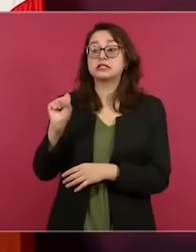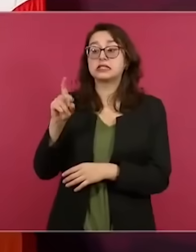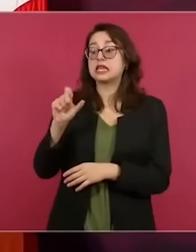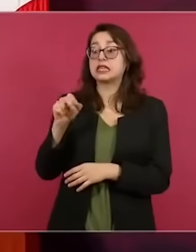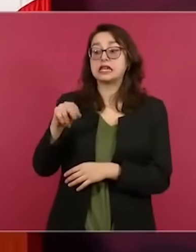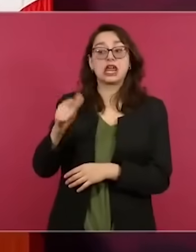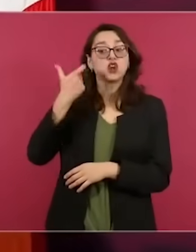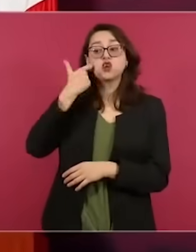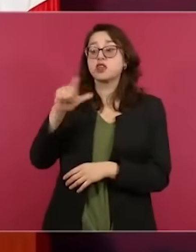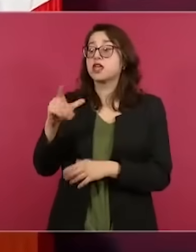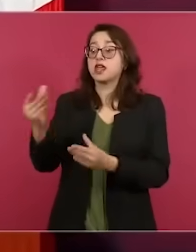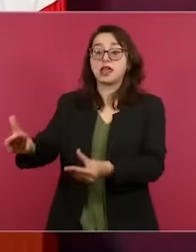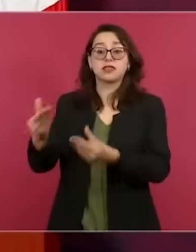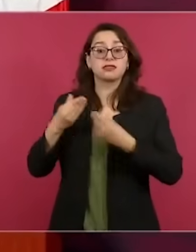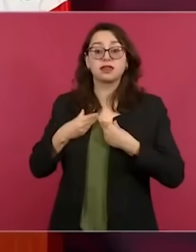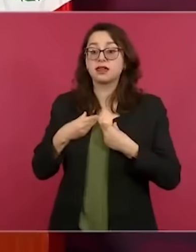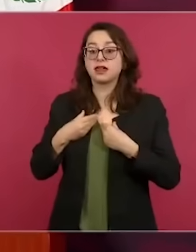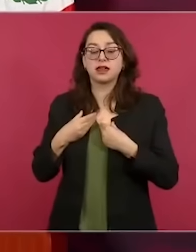más